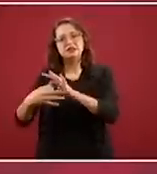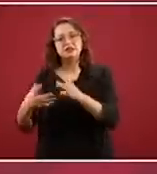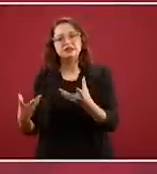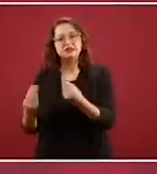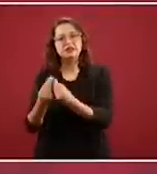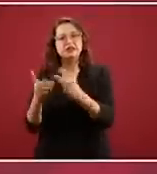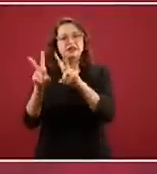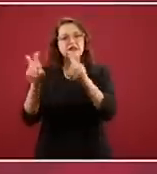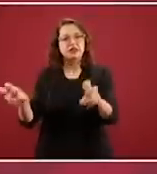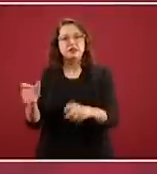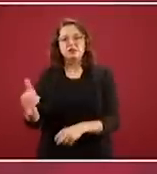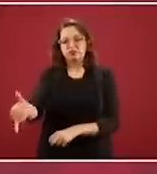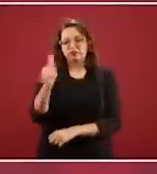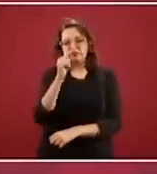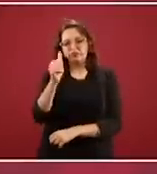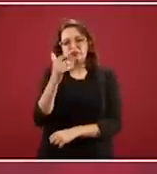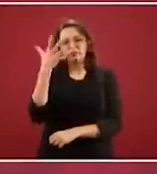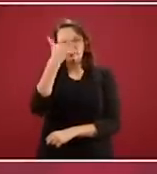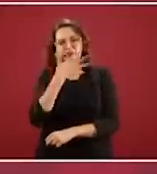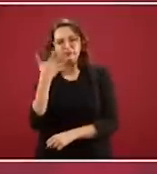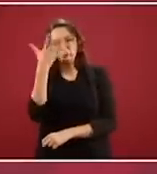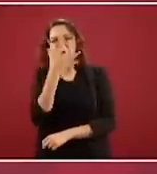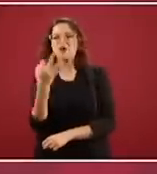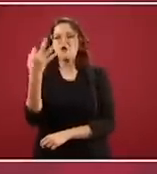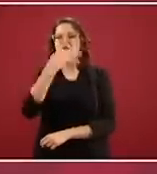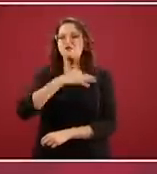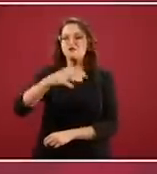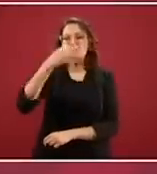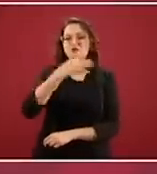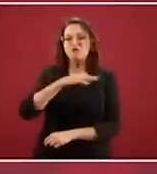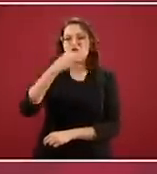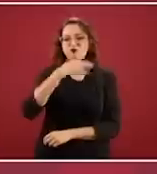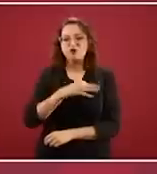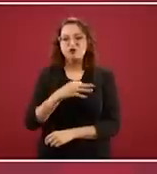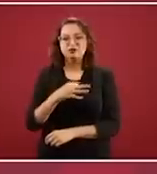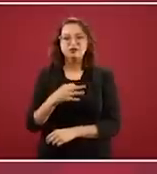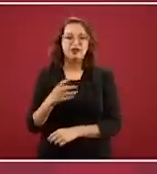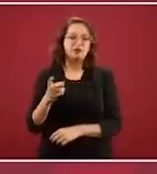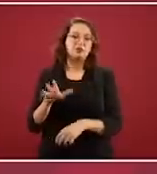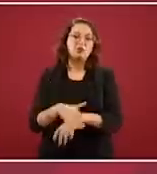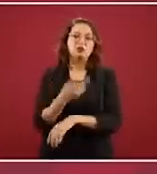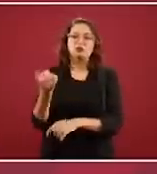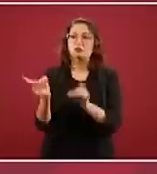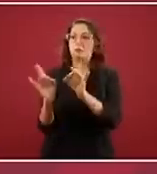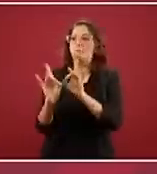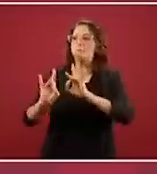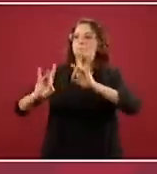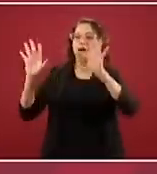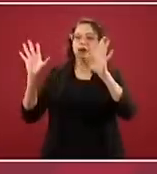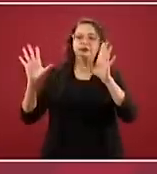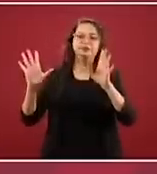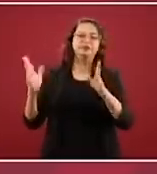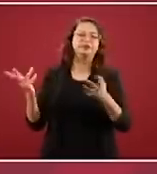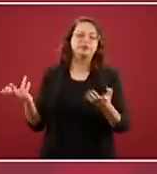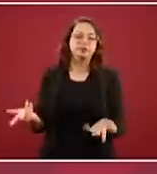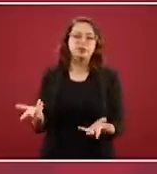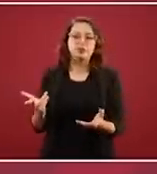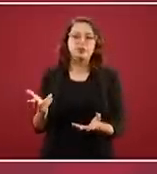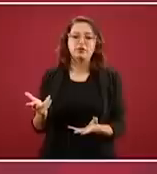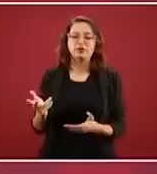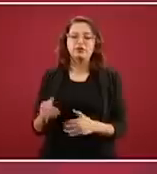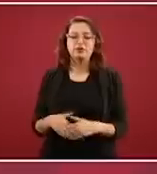alcohol, con las fiestas, ¿sí? Era otro tipo de